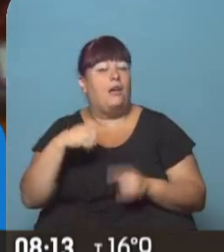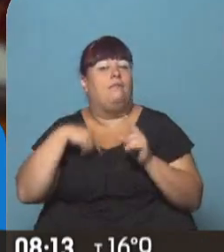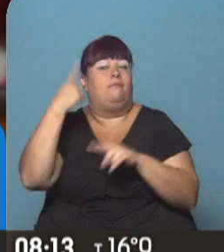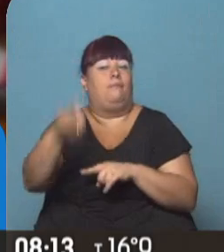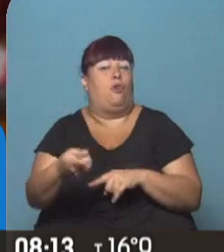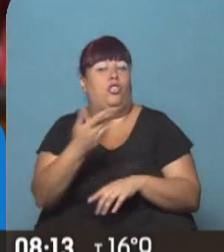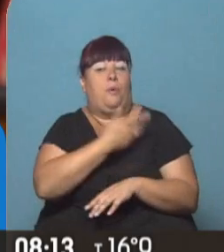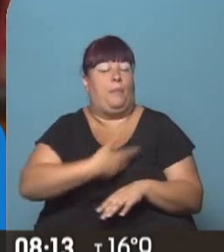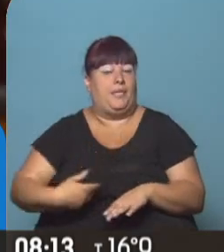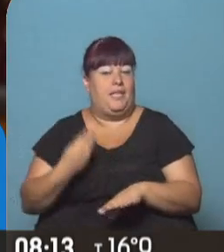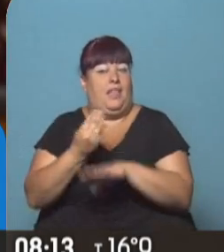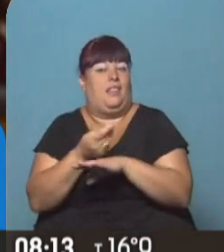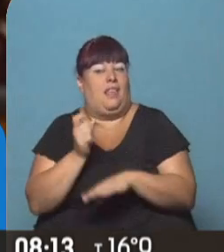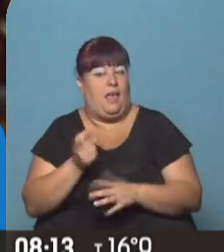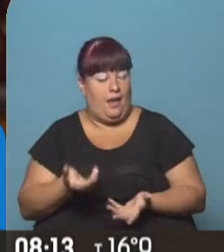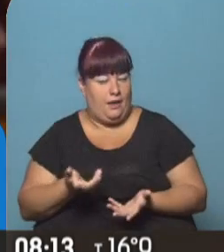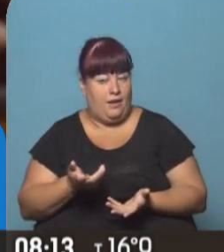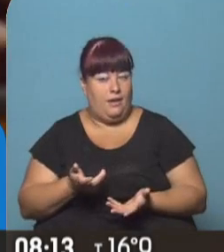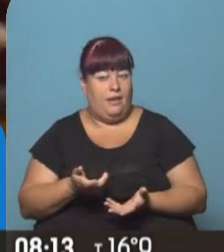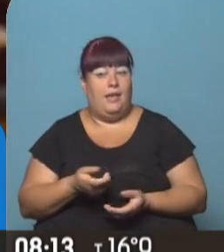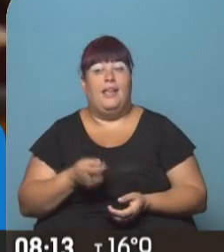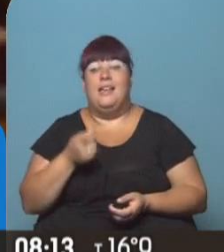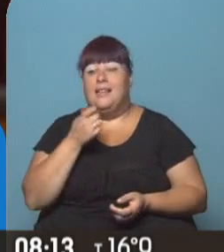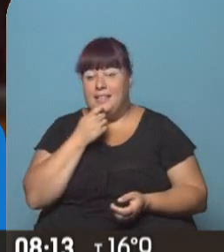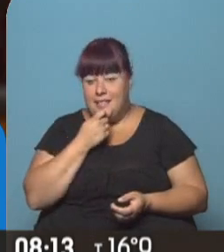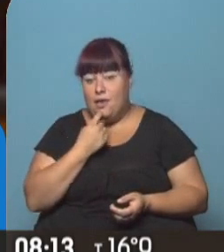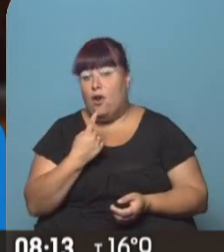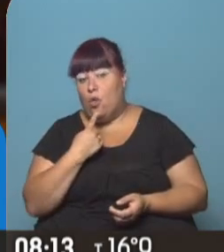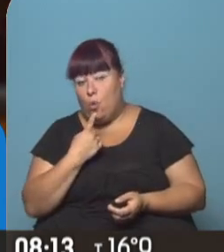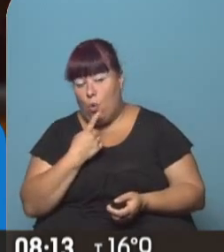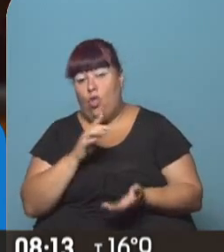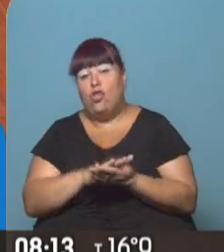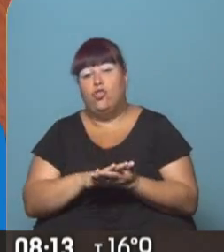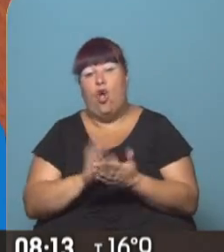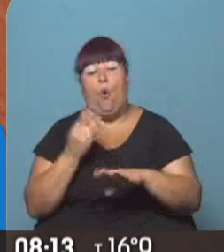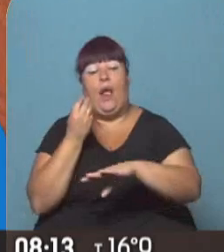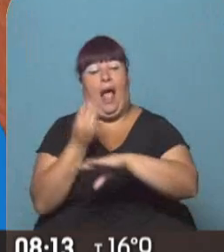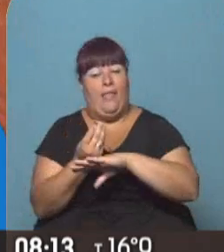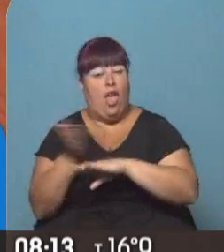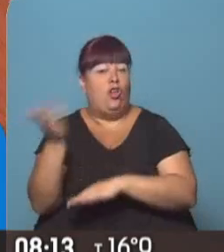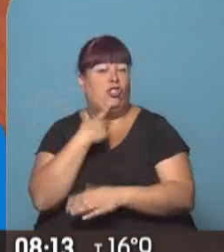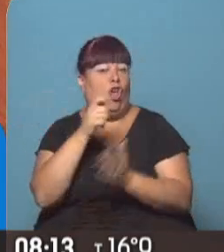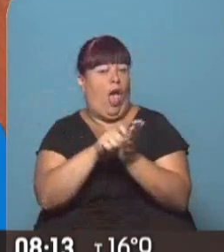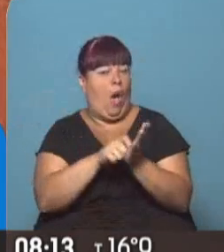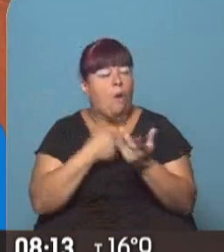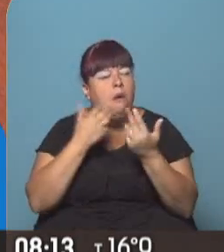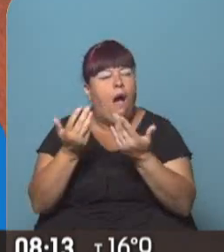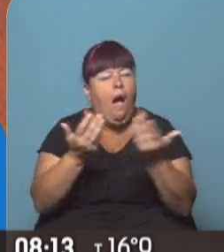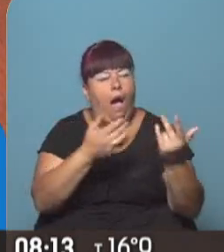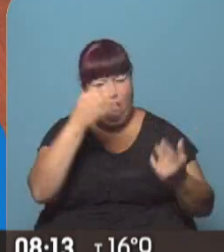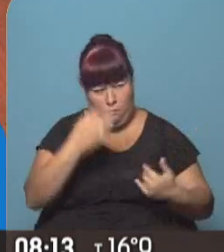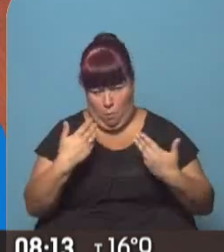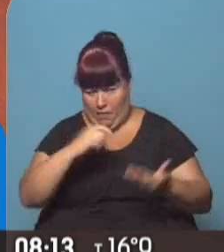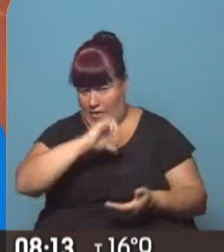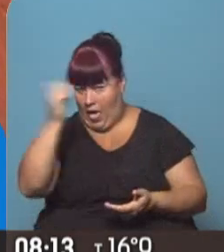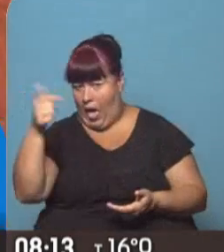próximo mandato presidencial, porque si está en cuestión el candidato que todas las encuestas indican que podría ganar